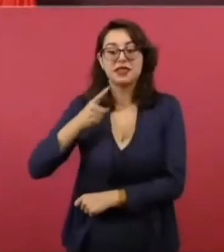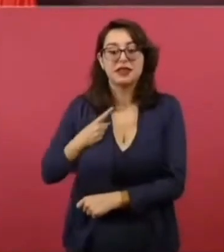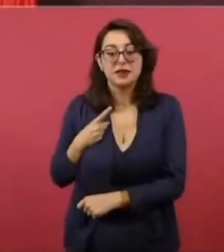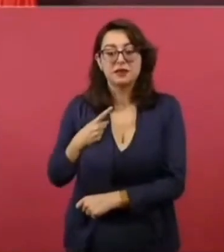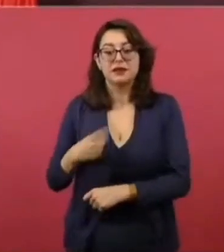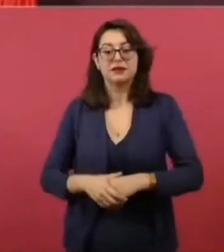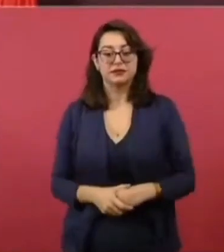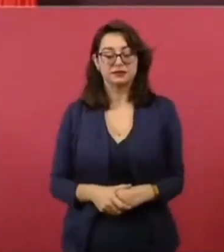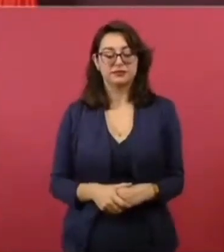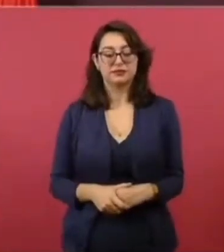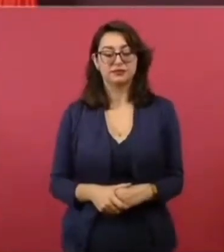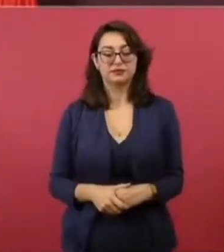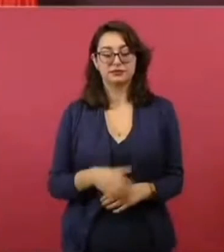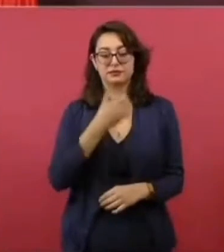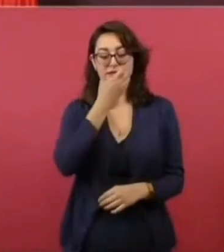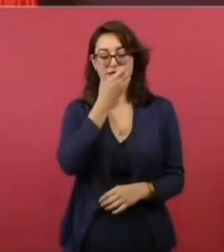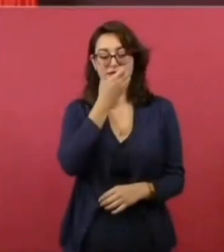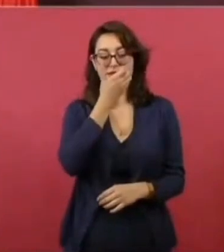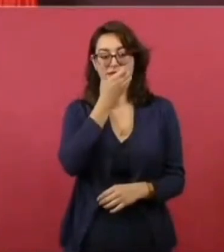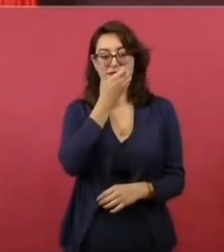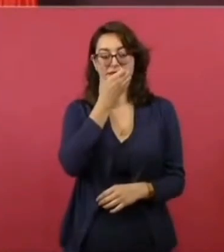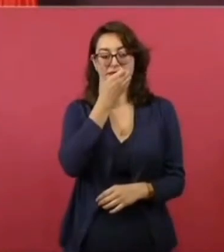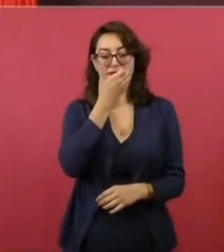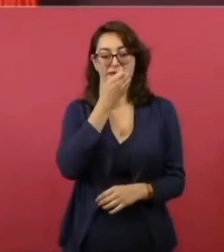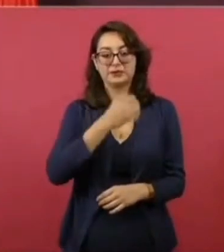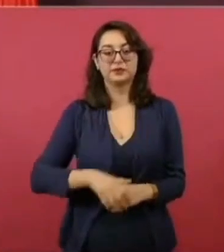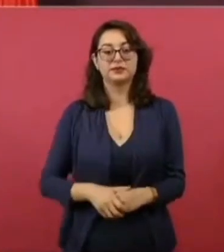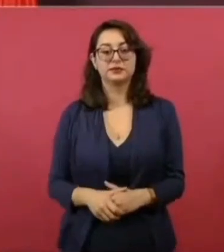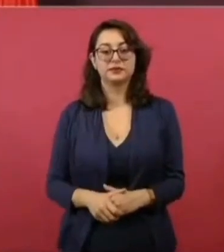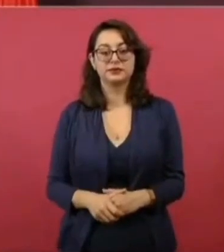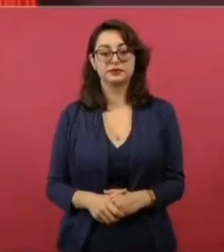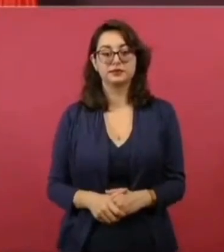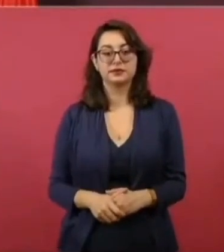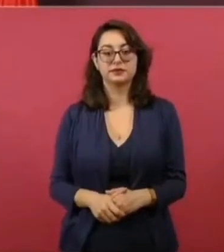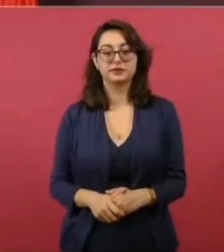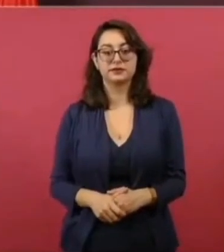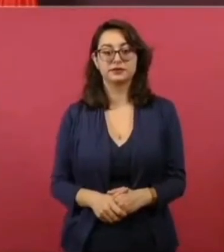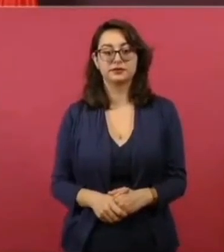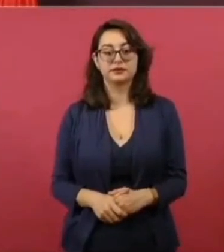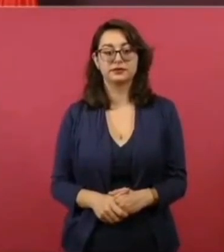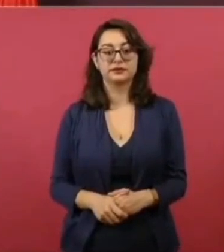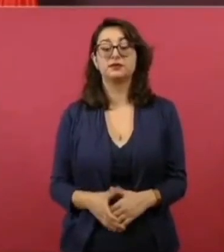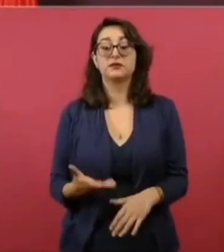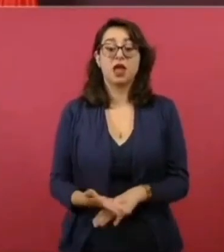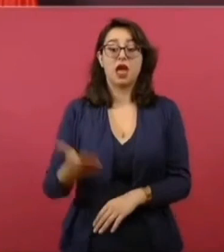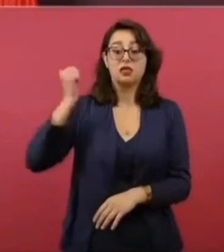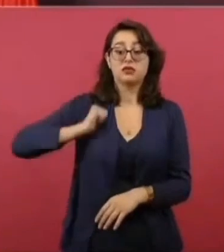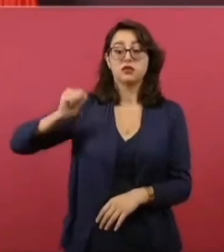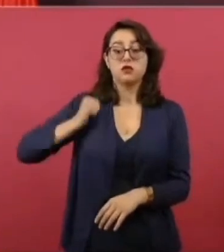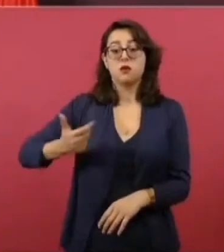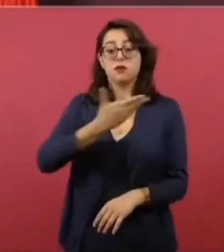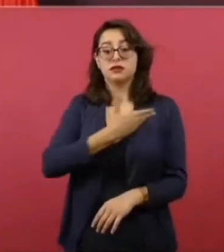El no haberse hecho esta reflexión llevó al fracaso a Francisco I.